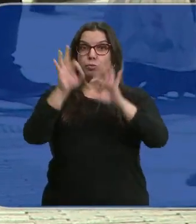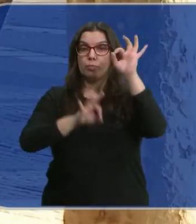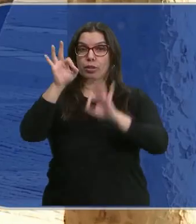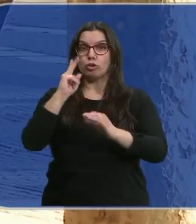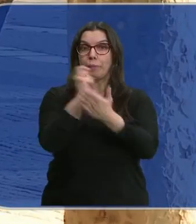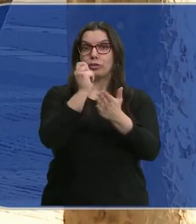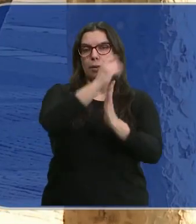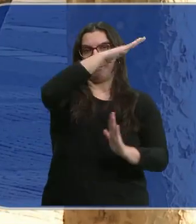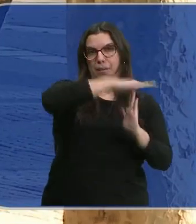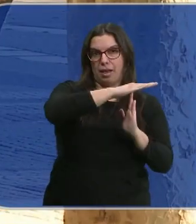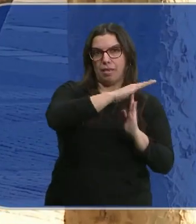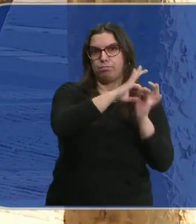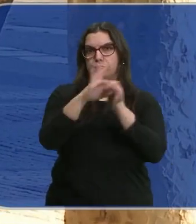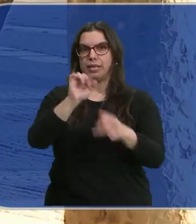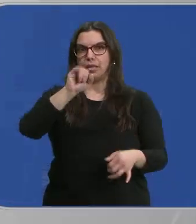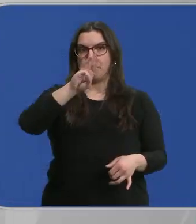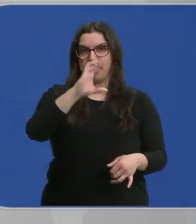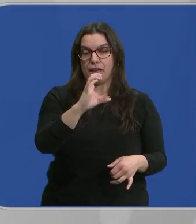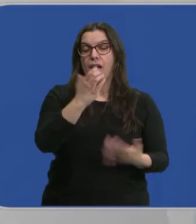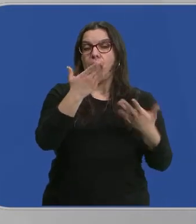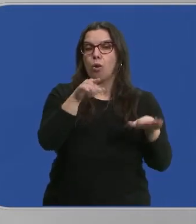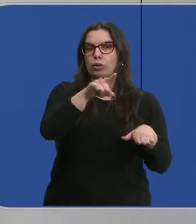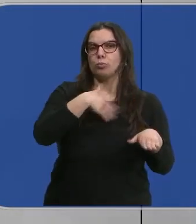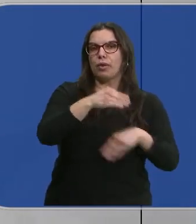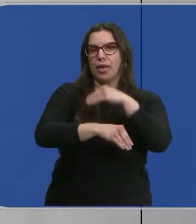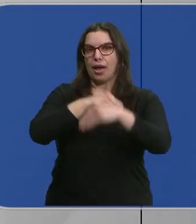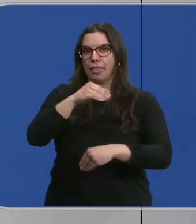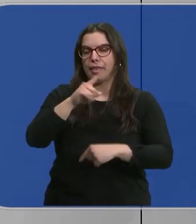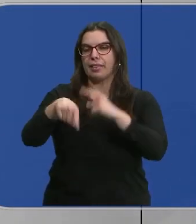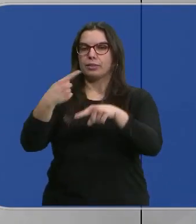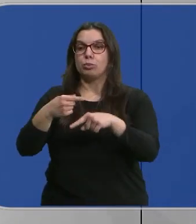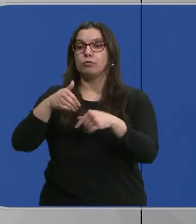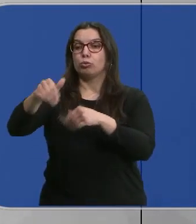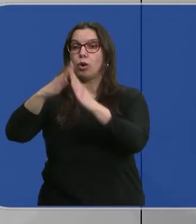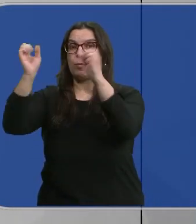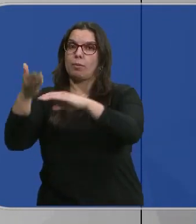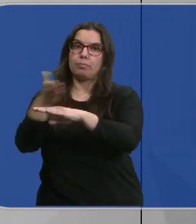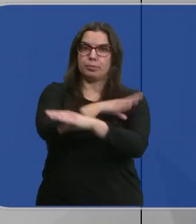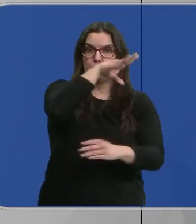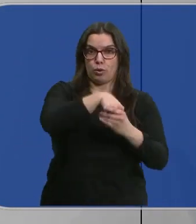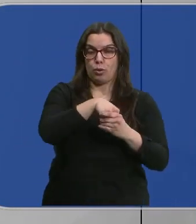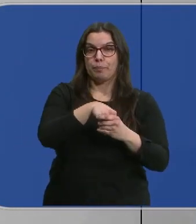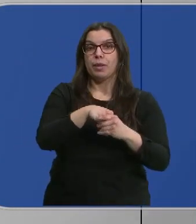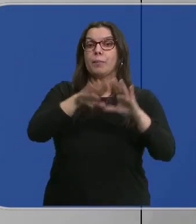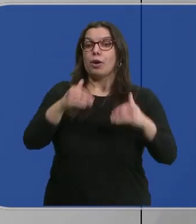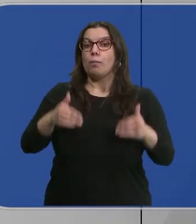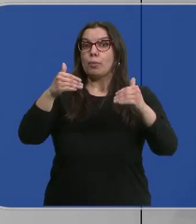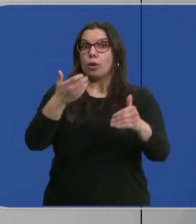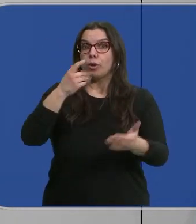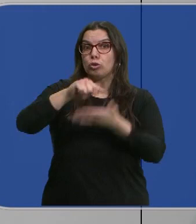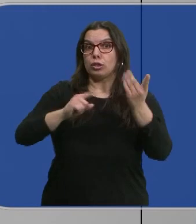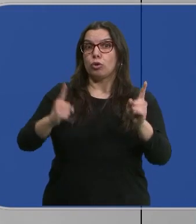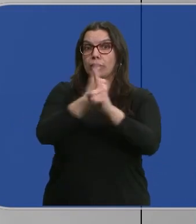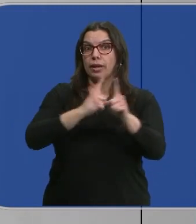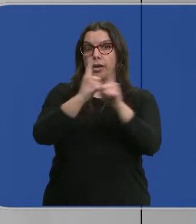3,8% de las pensiones conforme al IPC, aunque esto podría aplicarse de forma retroactiva en el futuro. Decaería la prórroga de los